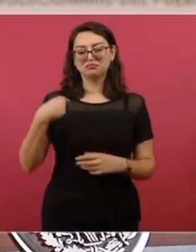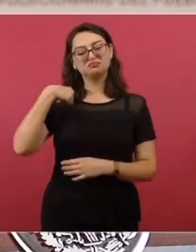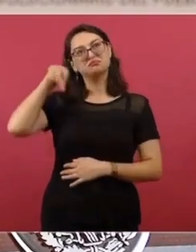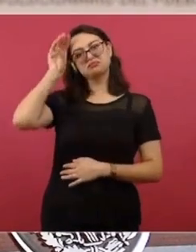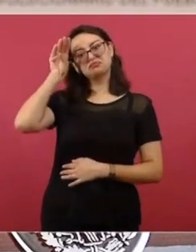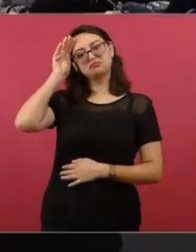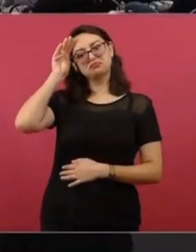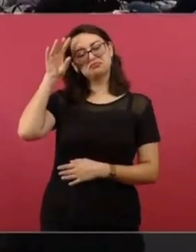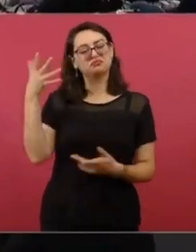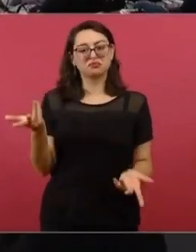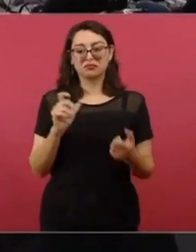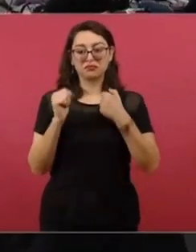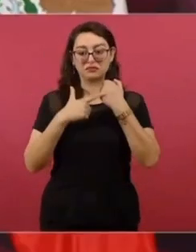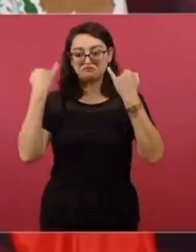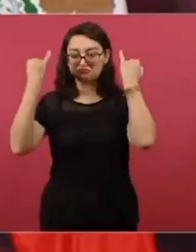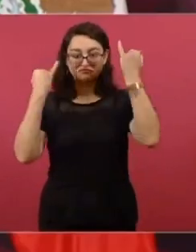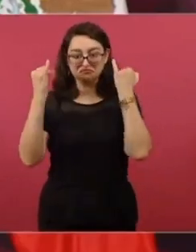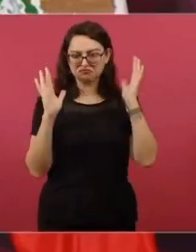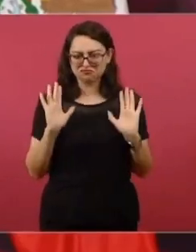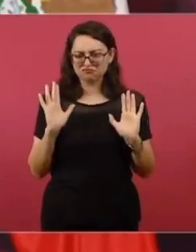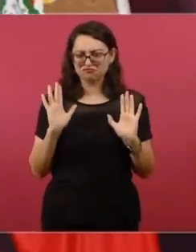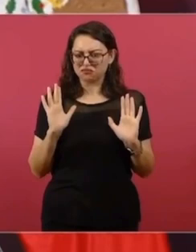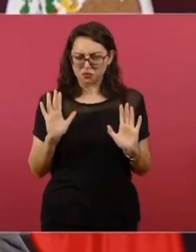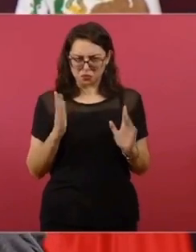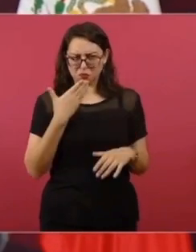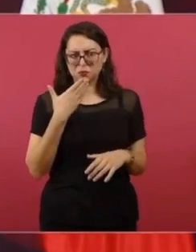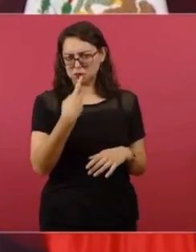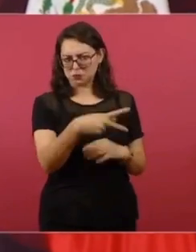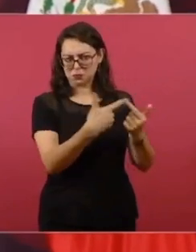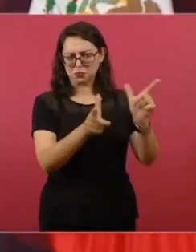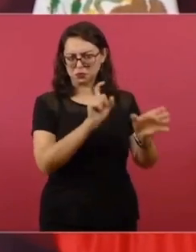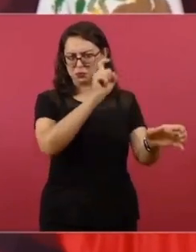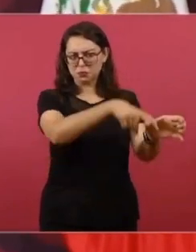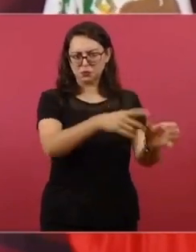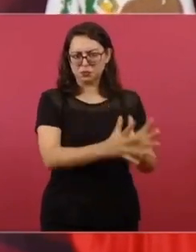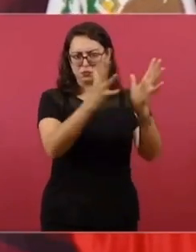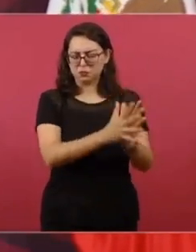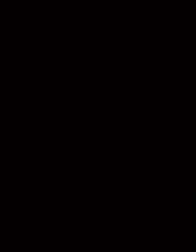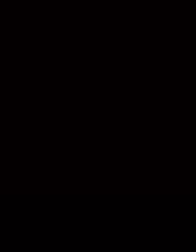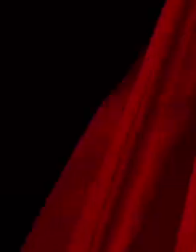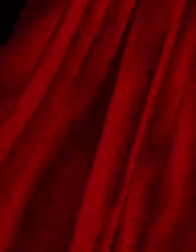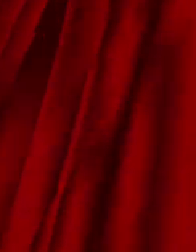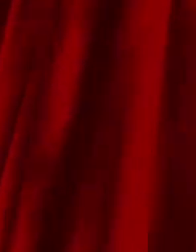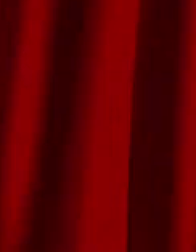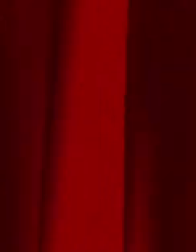estoy inventando nada. Y está en su derecho, ¿no?, de participar.